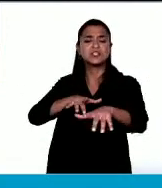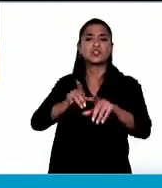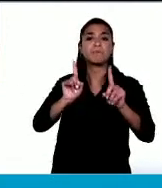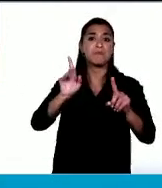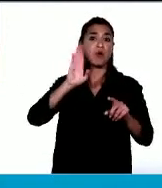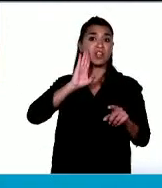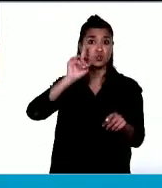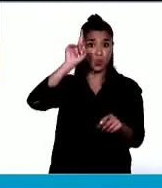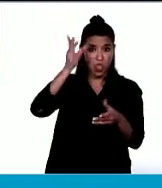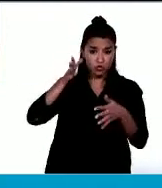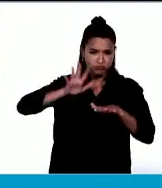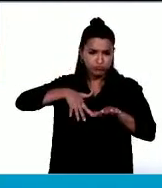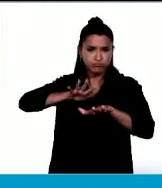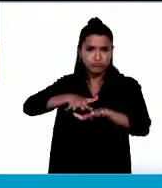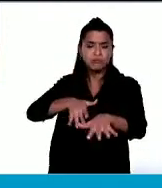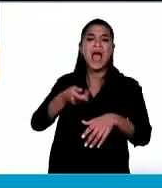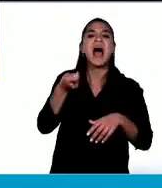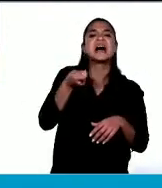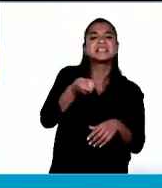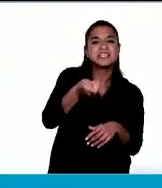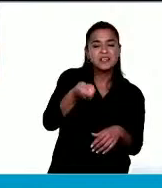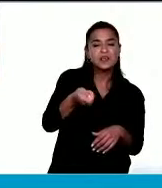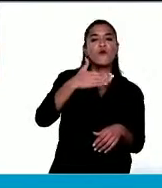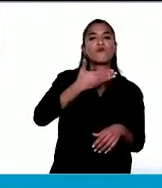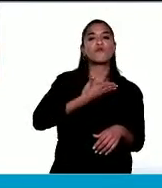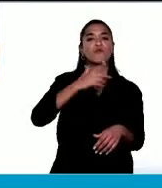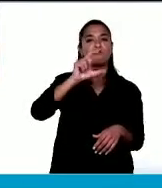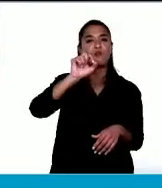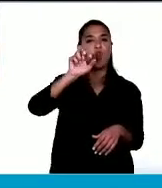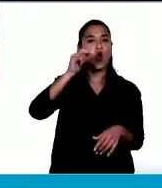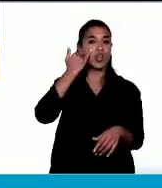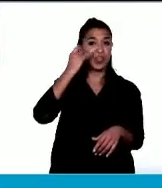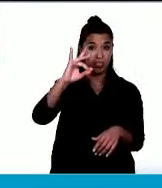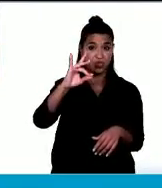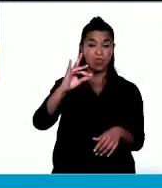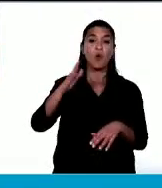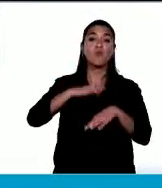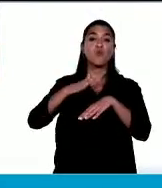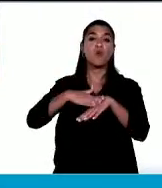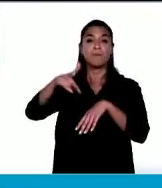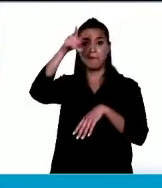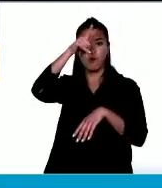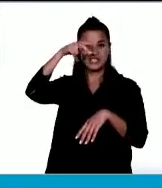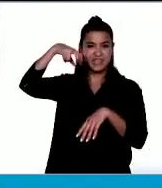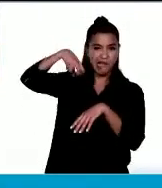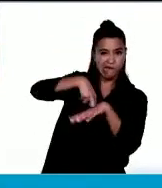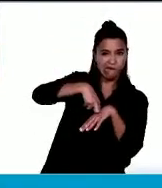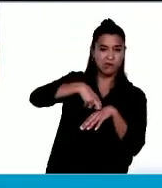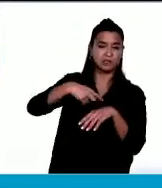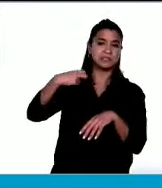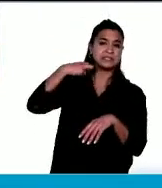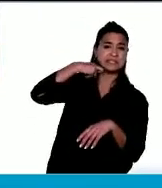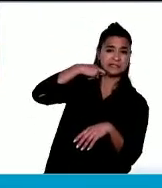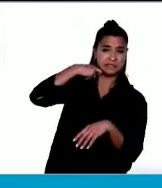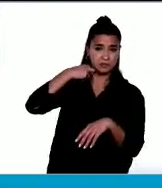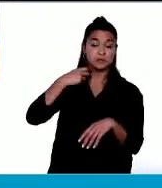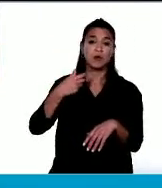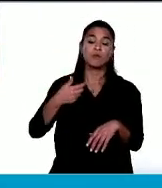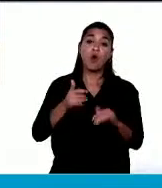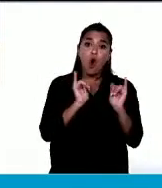Unidos, luego del asesinato de George Floyd a manos de la policía de Minneapolis. Muchos de los